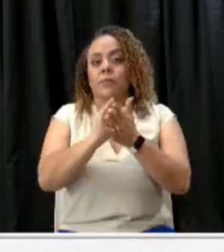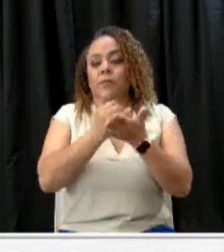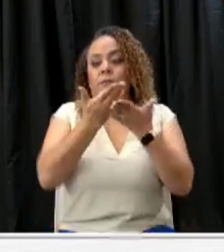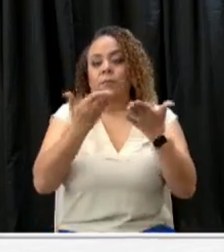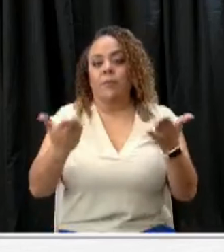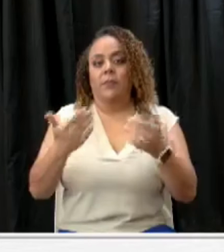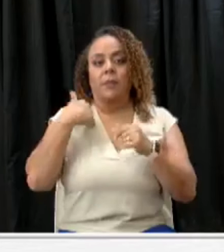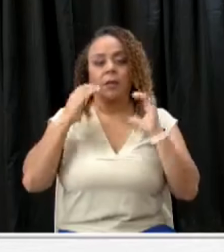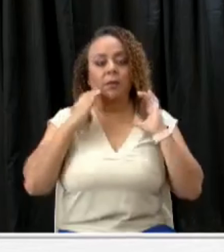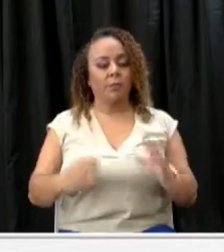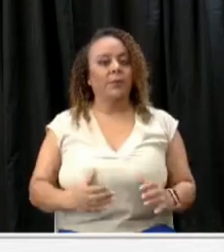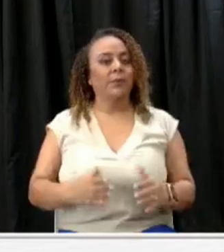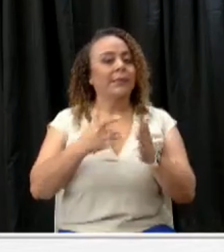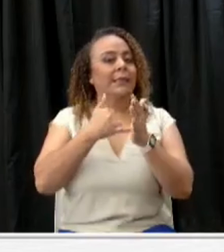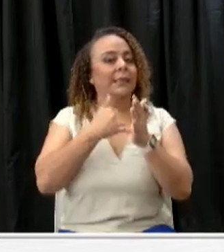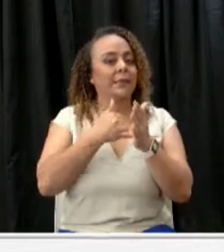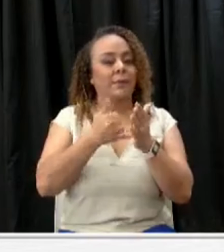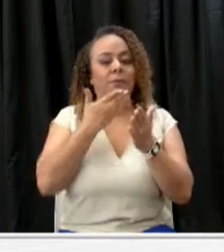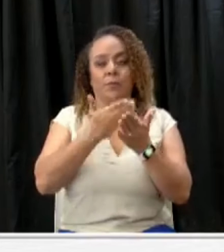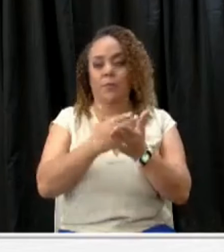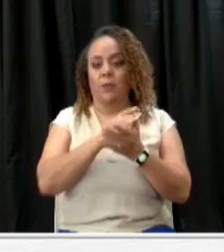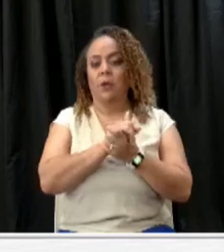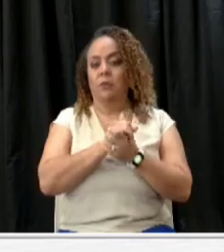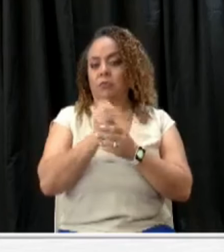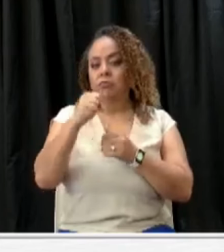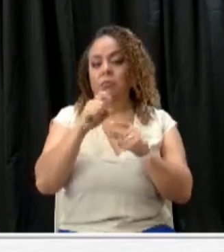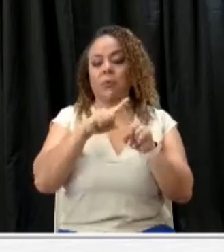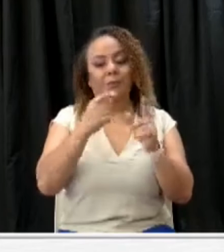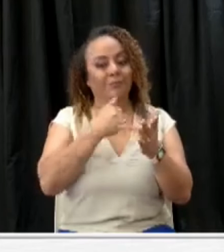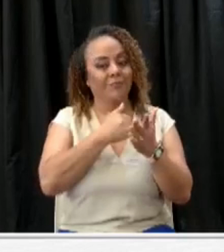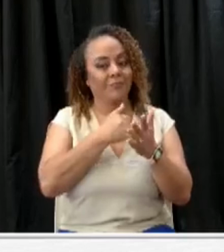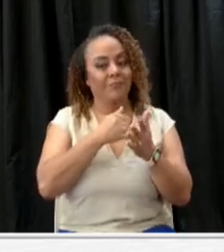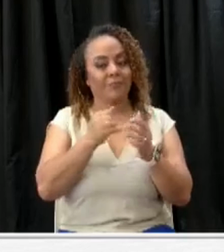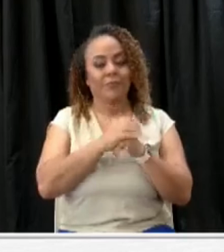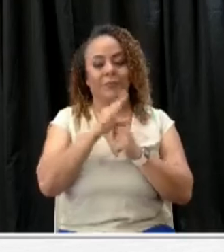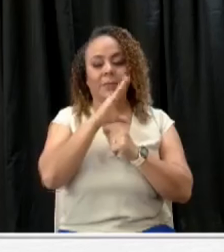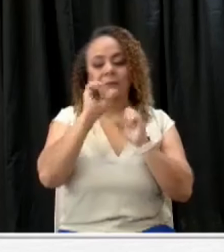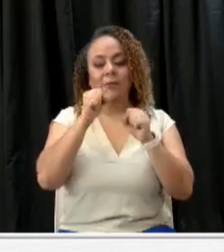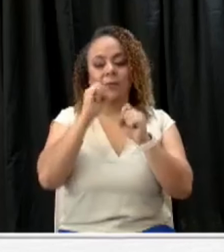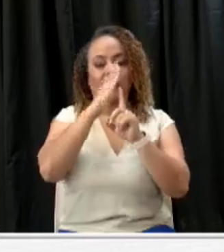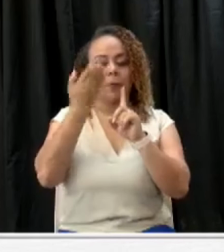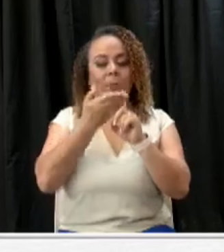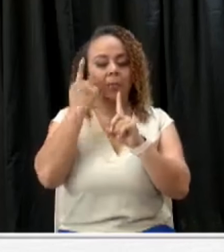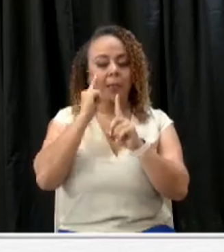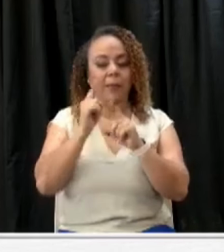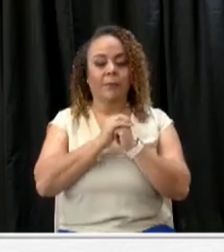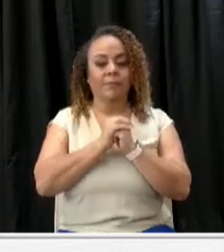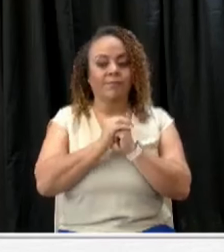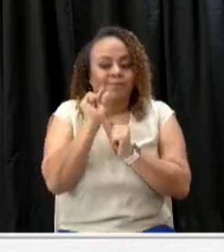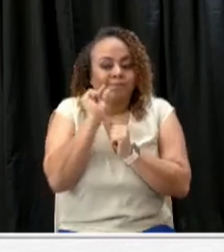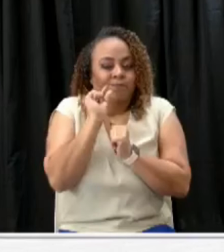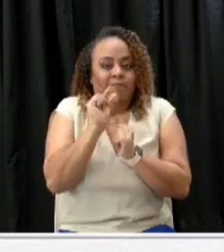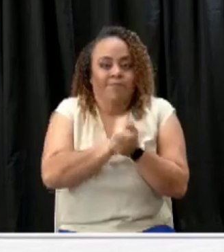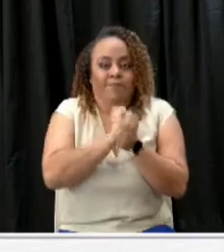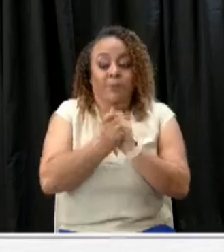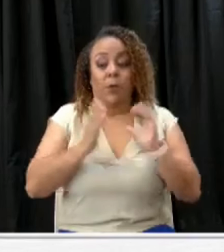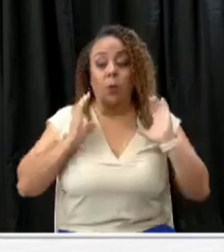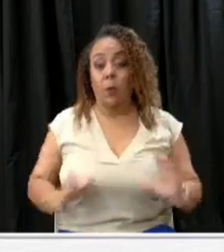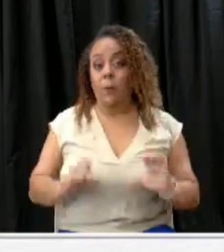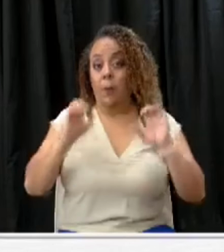muy sensibles, son muy buenos, pero muy sensibles y se ven afectados con pequeños cambios. Entonces, el cuerpo puede